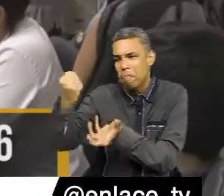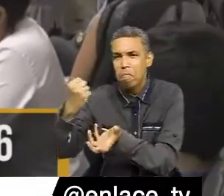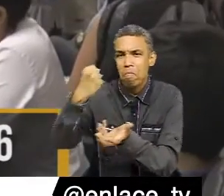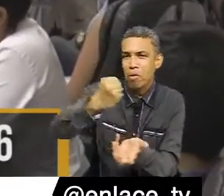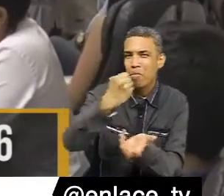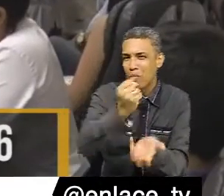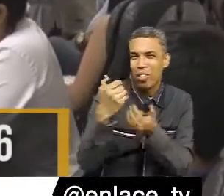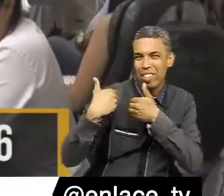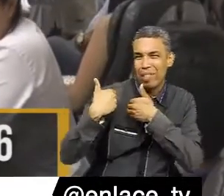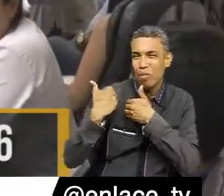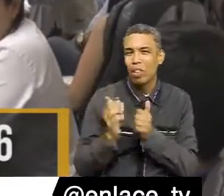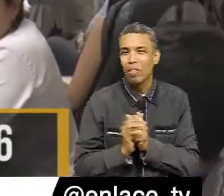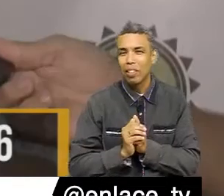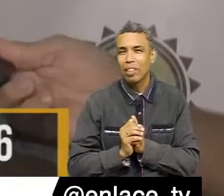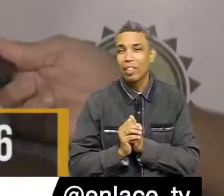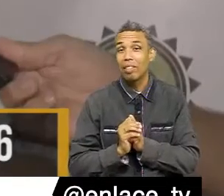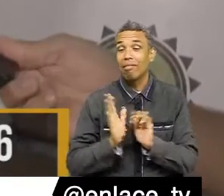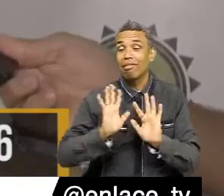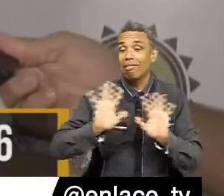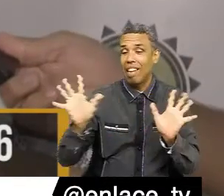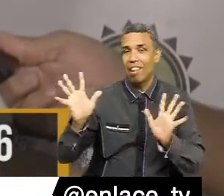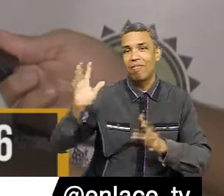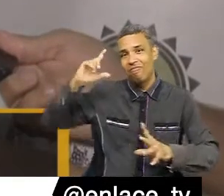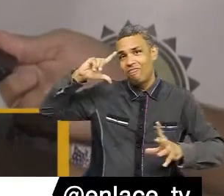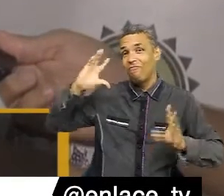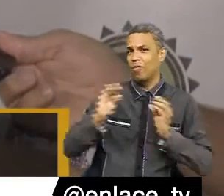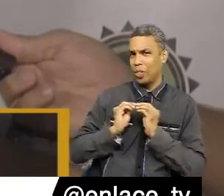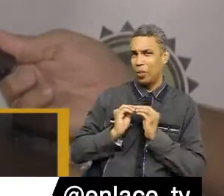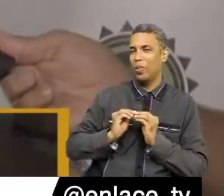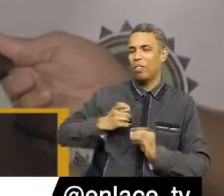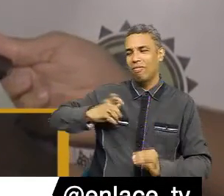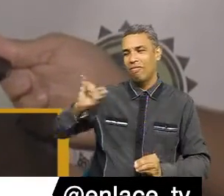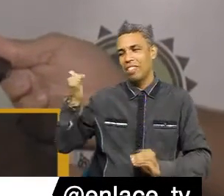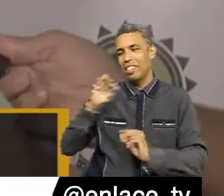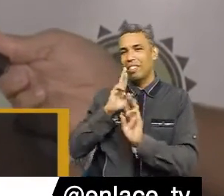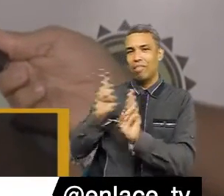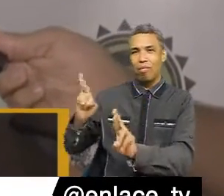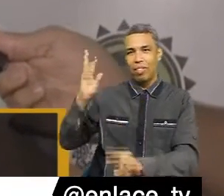a todo el puerto petrolero. De verdad, hoy me siento como presidente de la Comisión de Hacienda